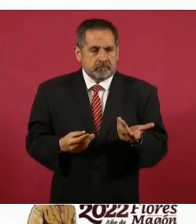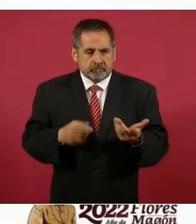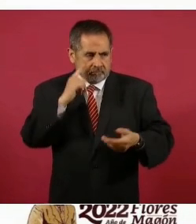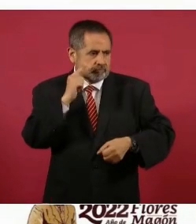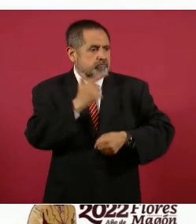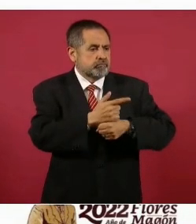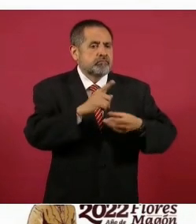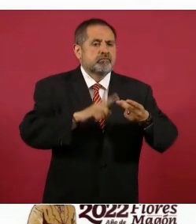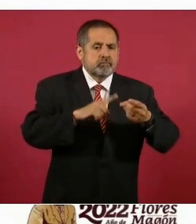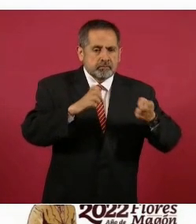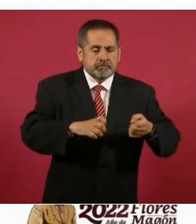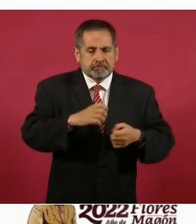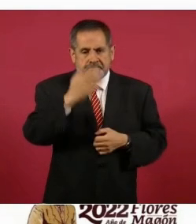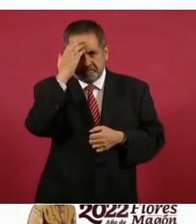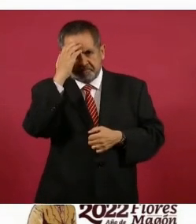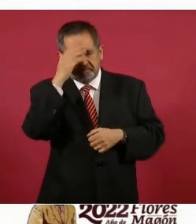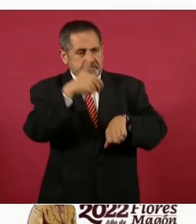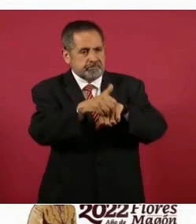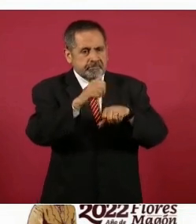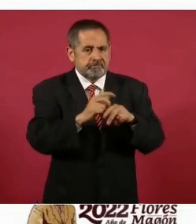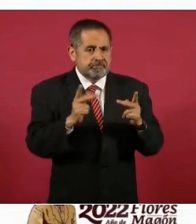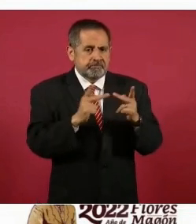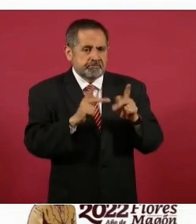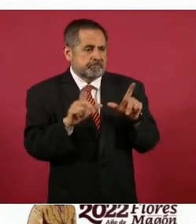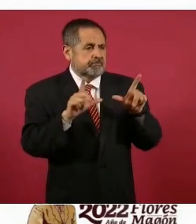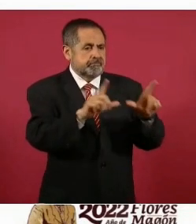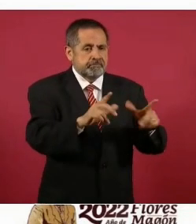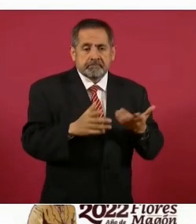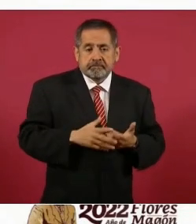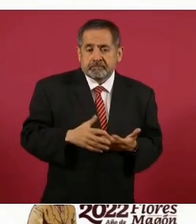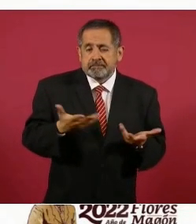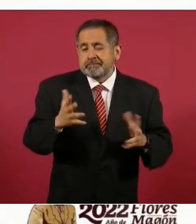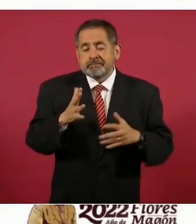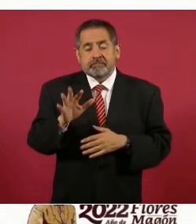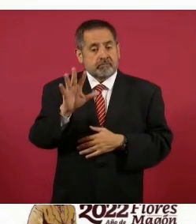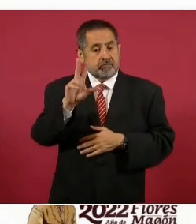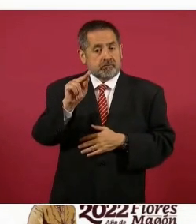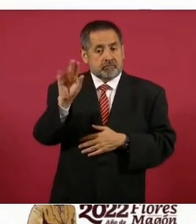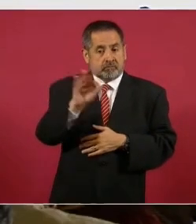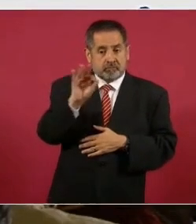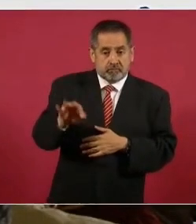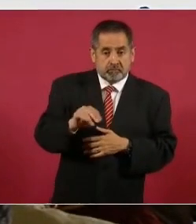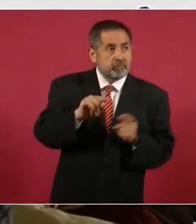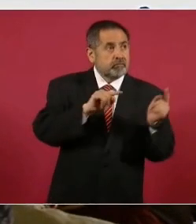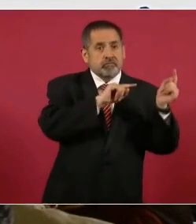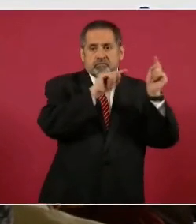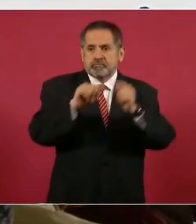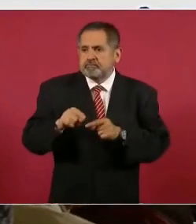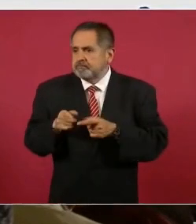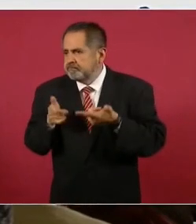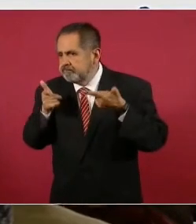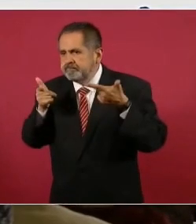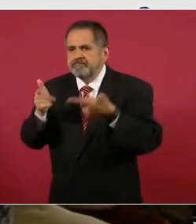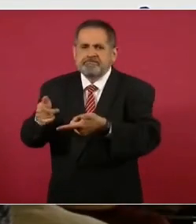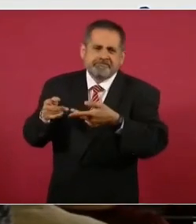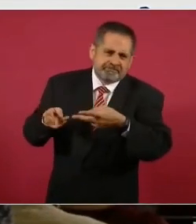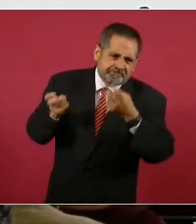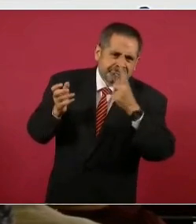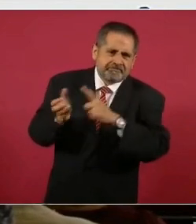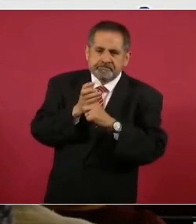delitos aproximadamente el 80% de las unidades que son empleadas para cometer delitos